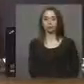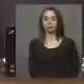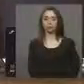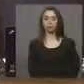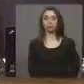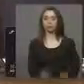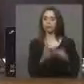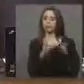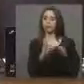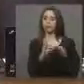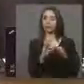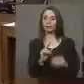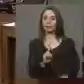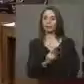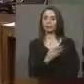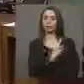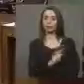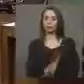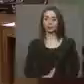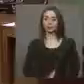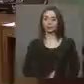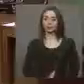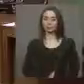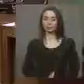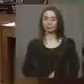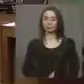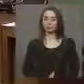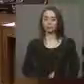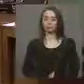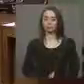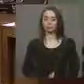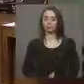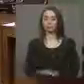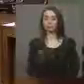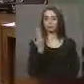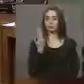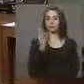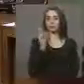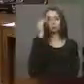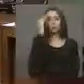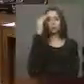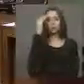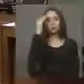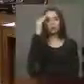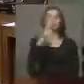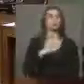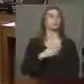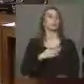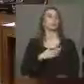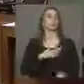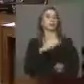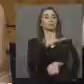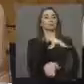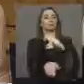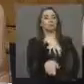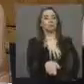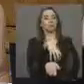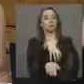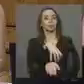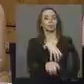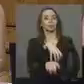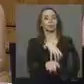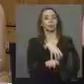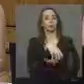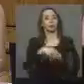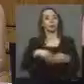Gracias, Señor Presidente. Hace unos días atrás, en mi región, nació